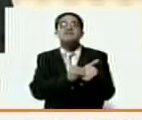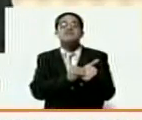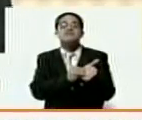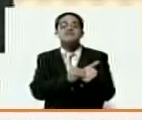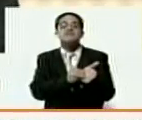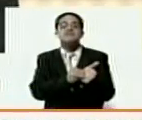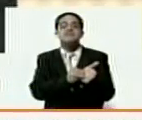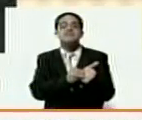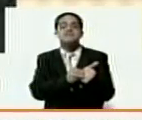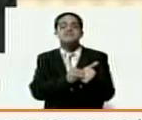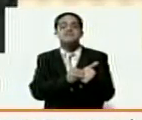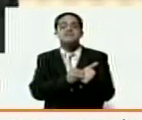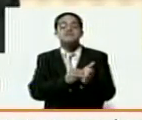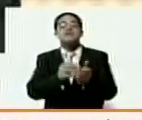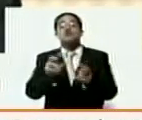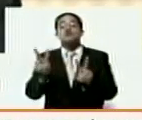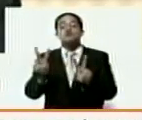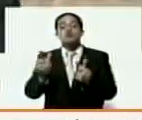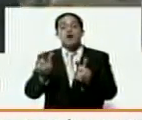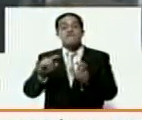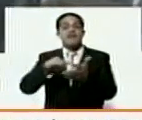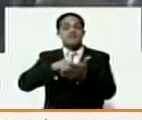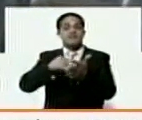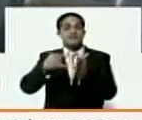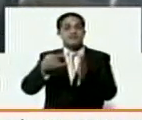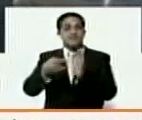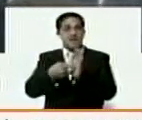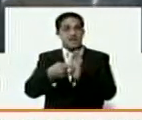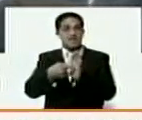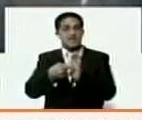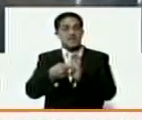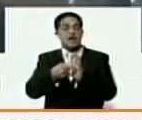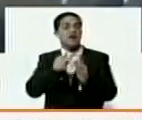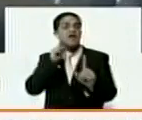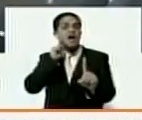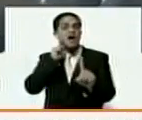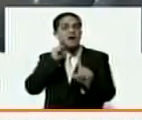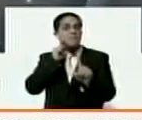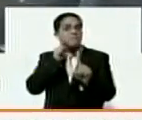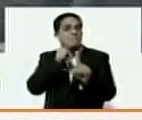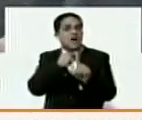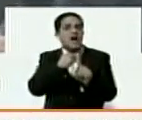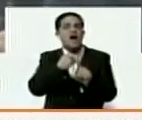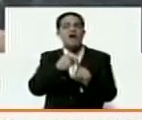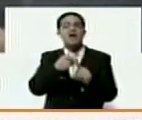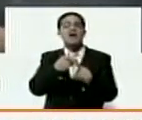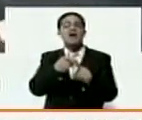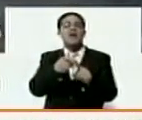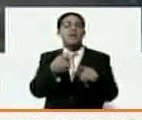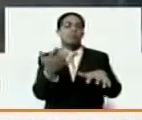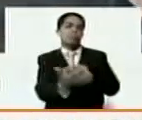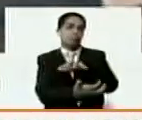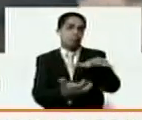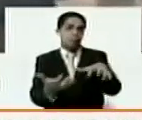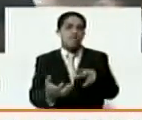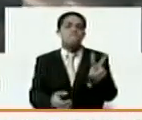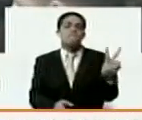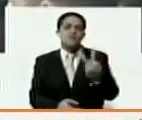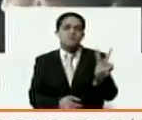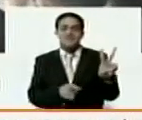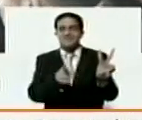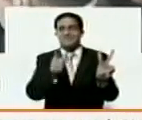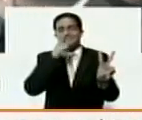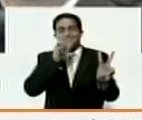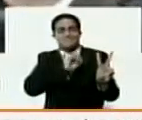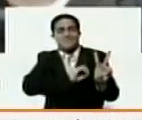una táctica dentro del plan estratégico imperialista contra Venezuela, que es obvia,